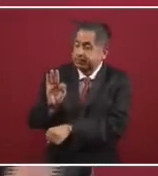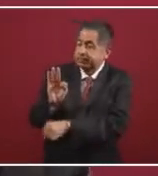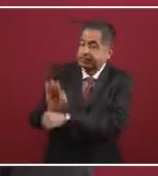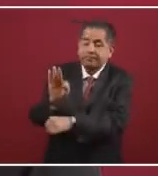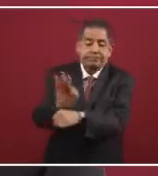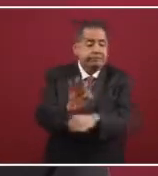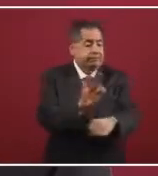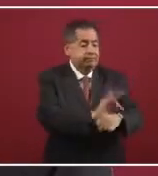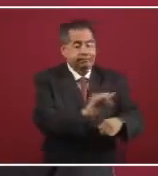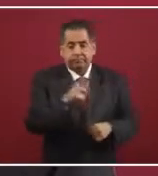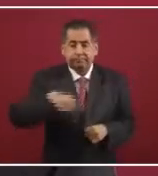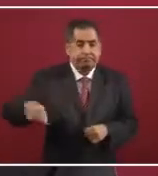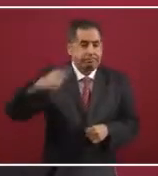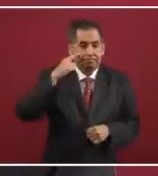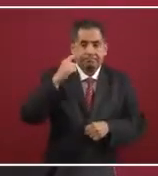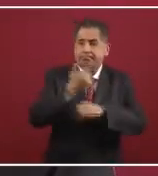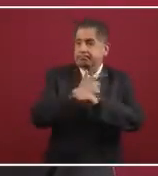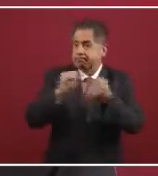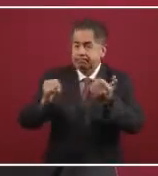y la democracia.